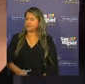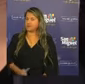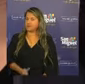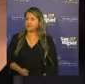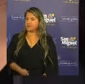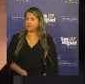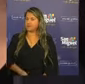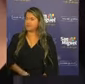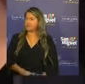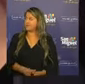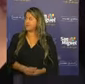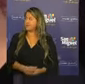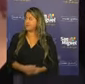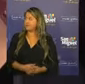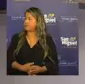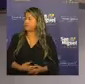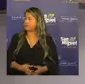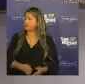Chile, Viva Chile.